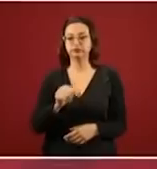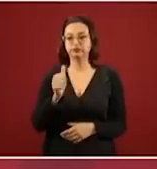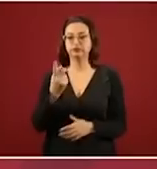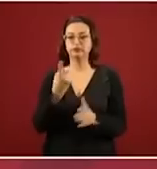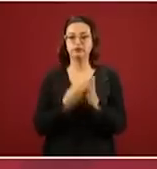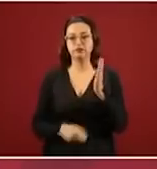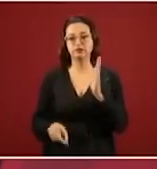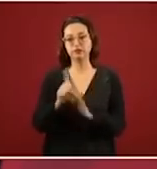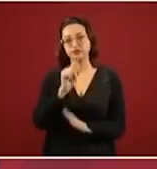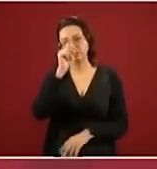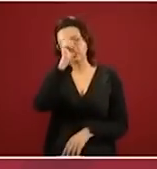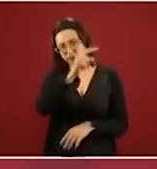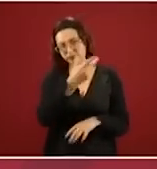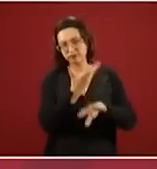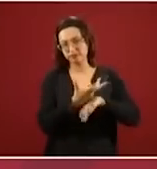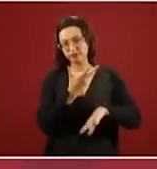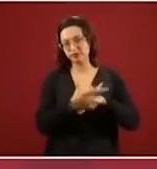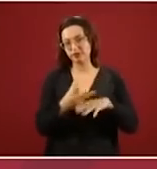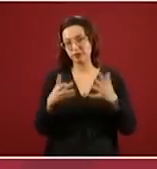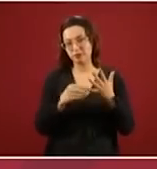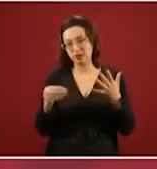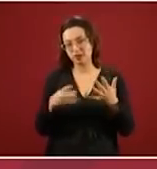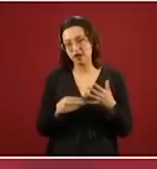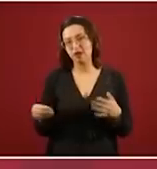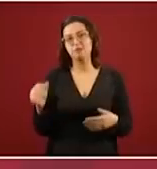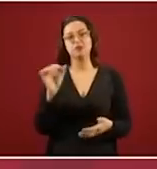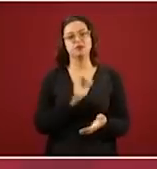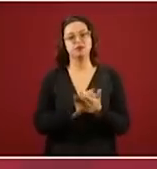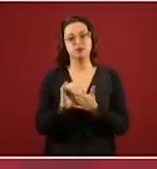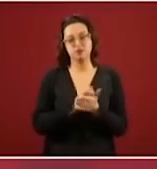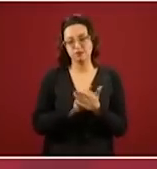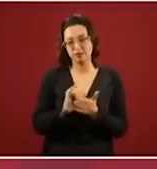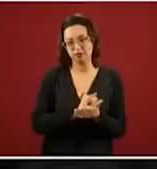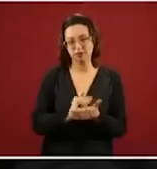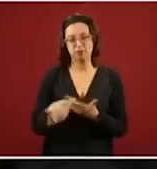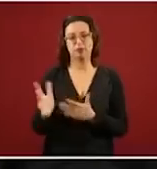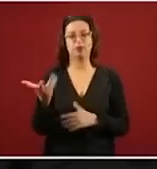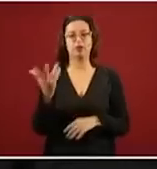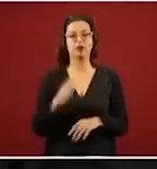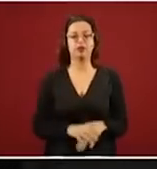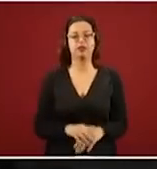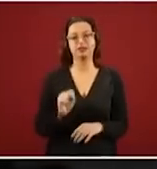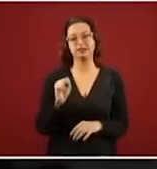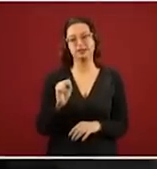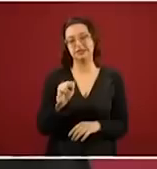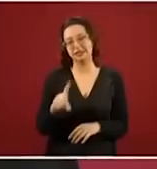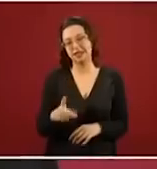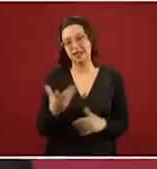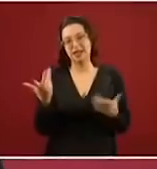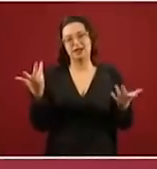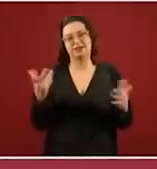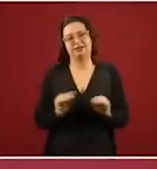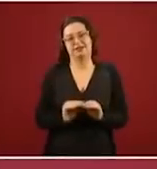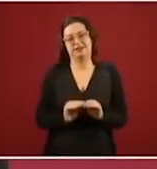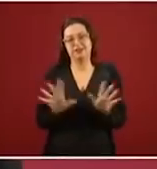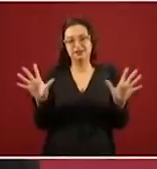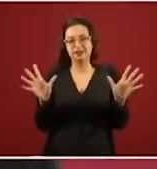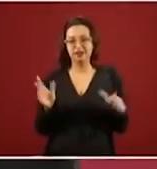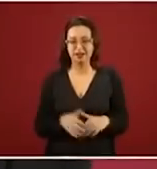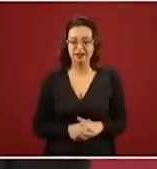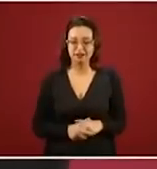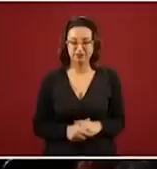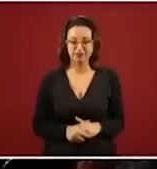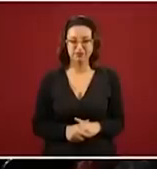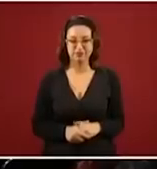en miami y en una mayor y san diego a claro san